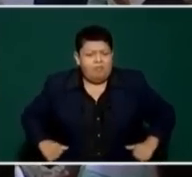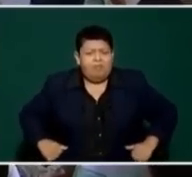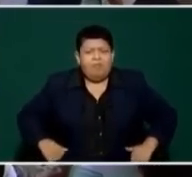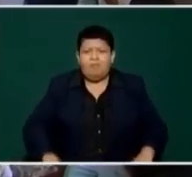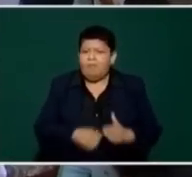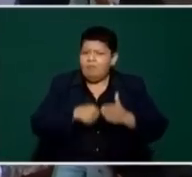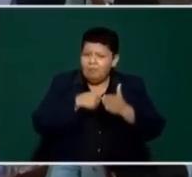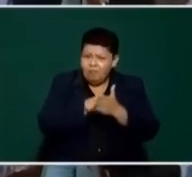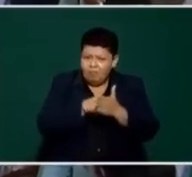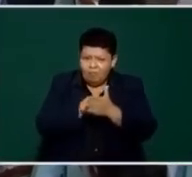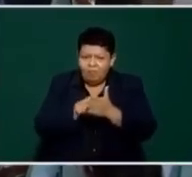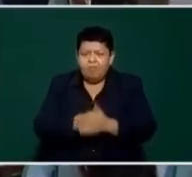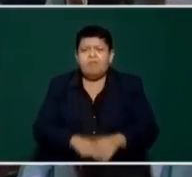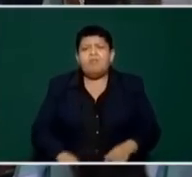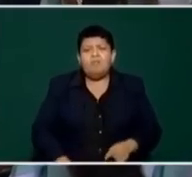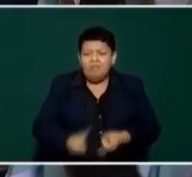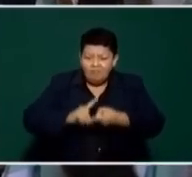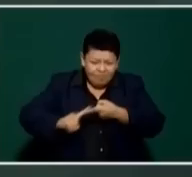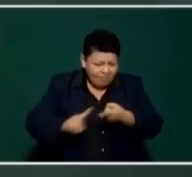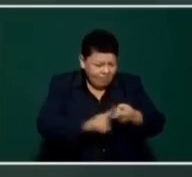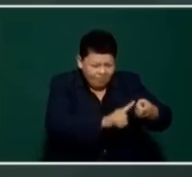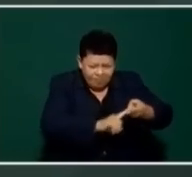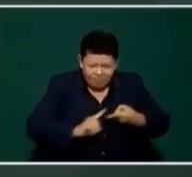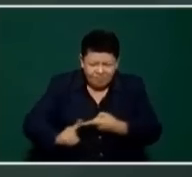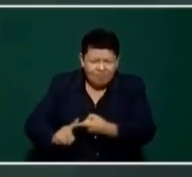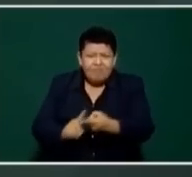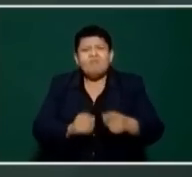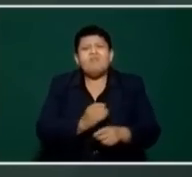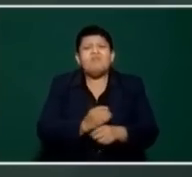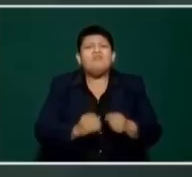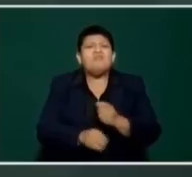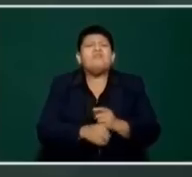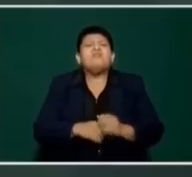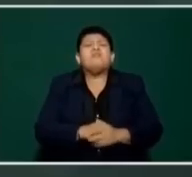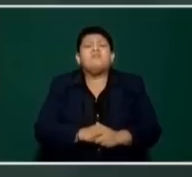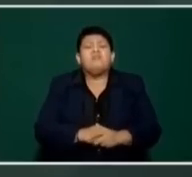de desvío, de recoja,